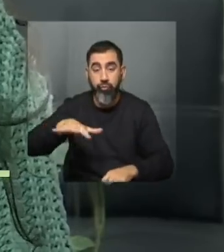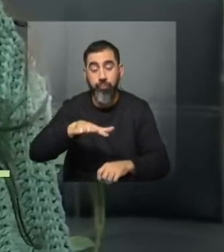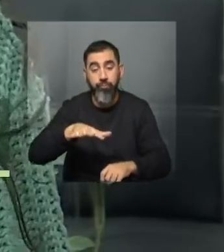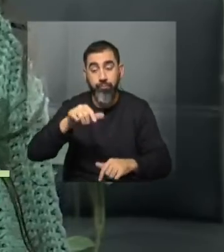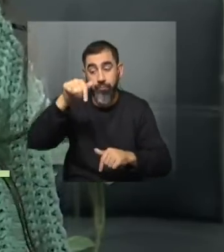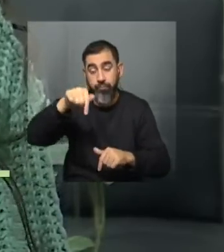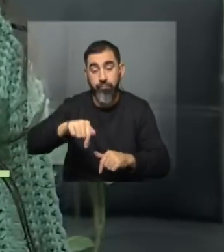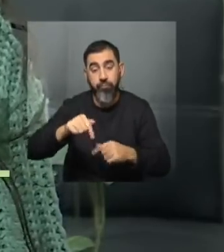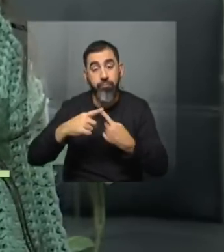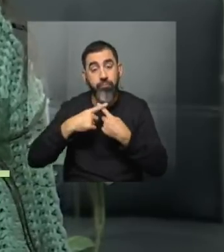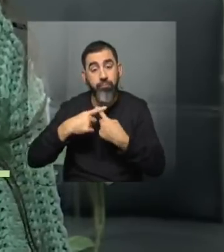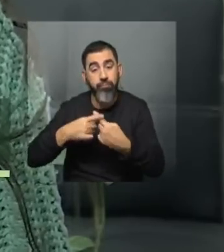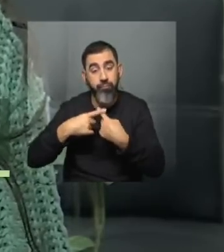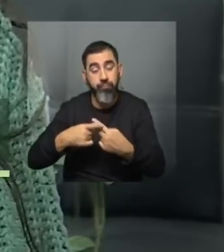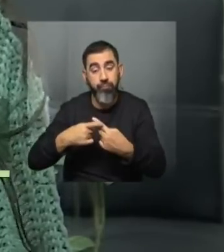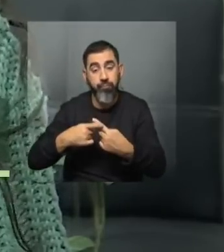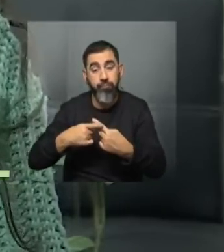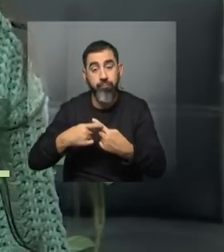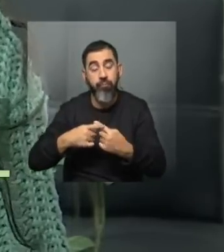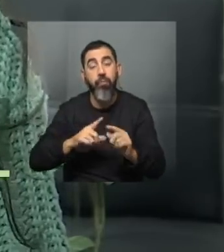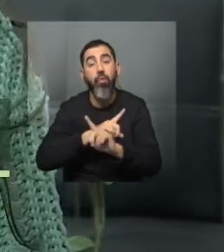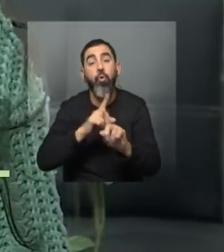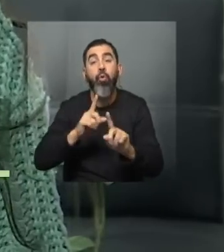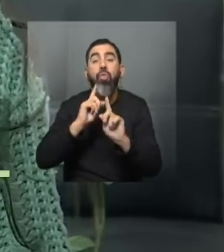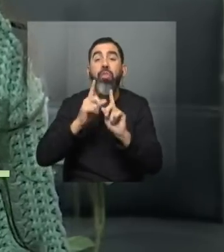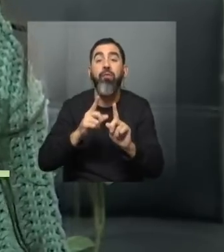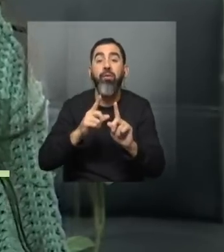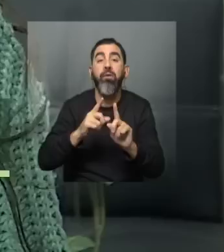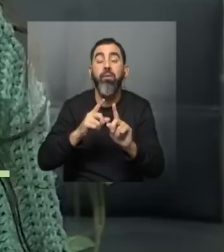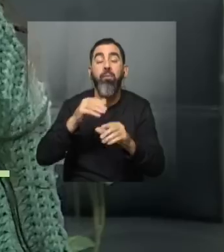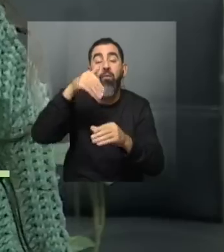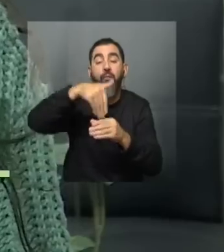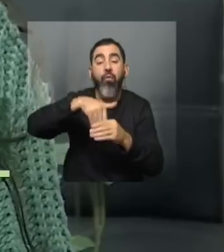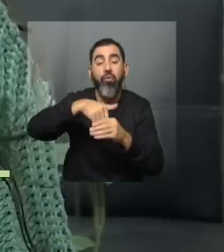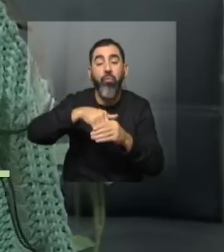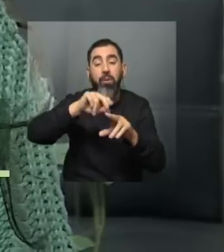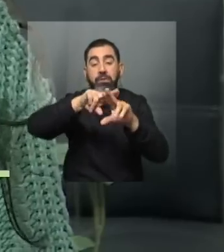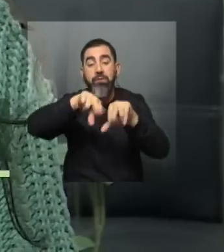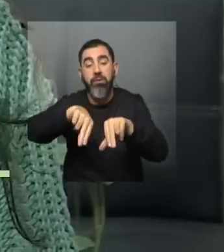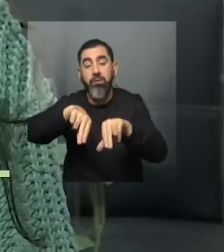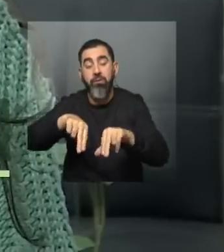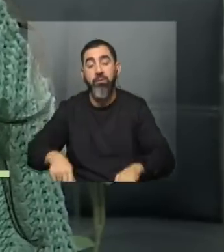hoy estamos discutiendo que no debería de irse a un plebiscito para su derogación.